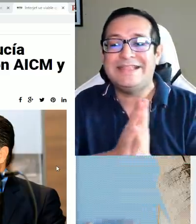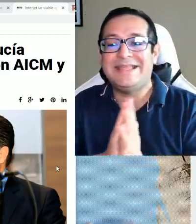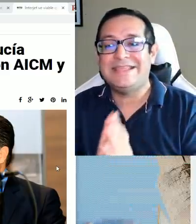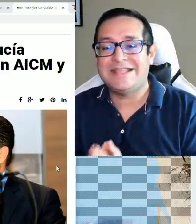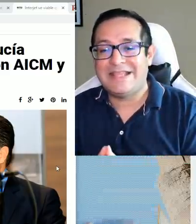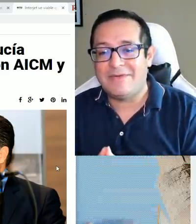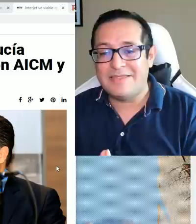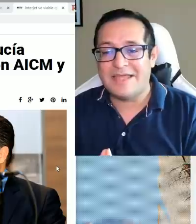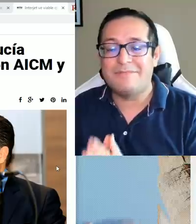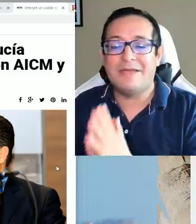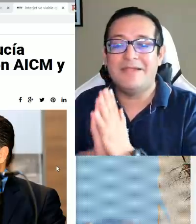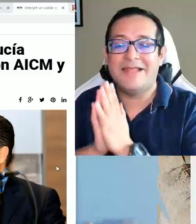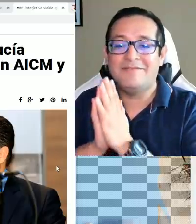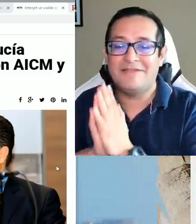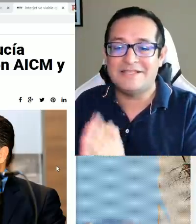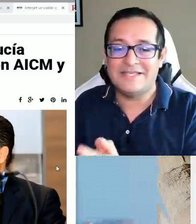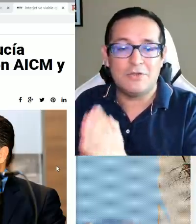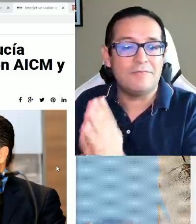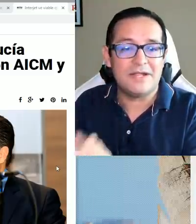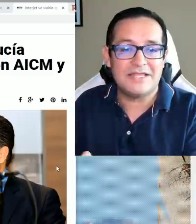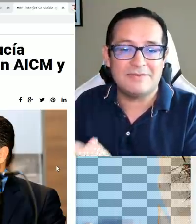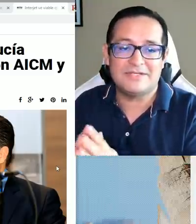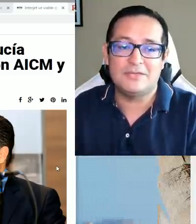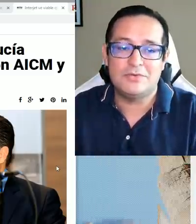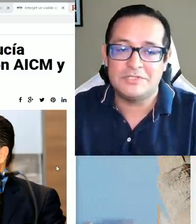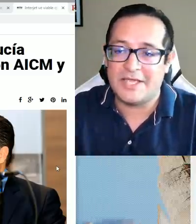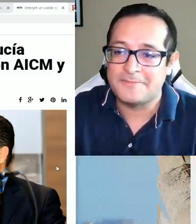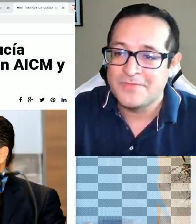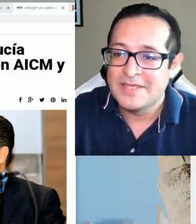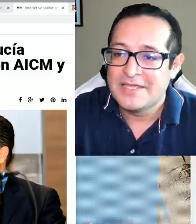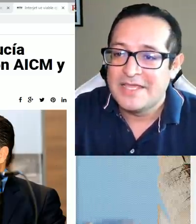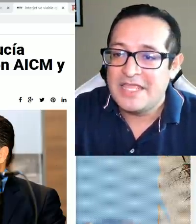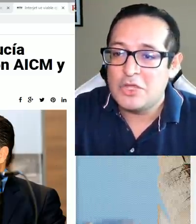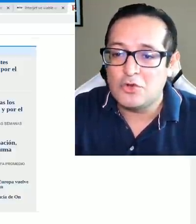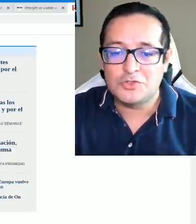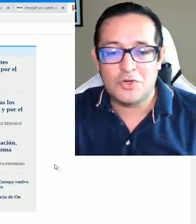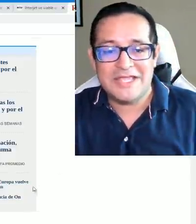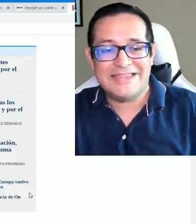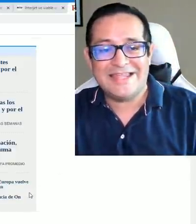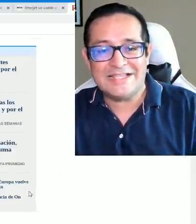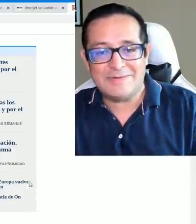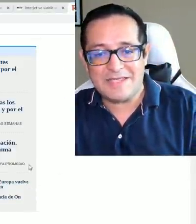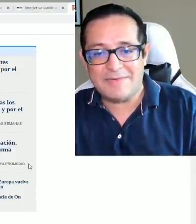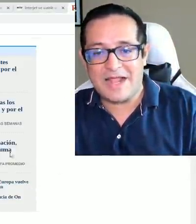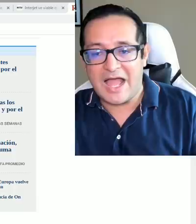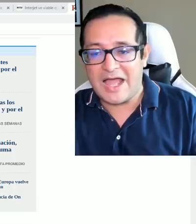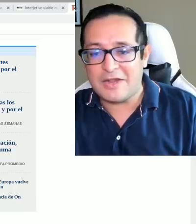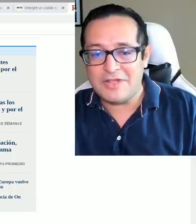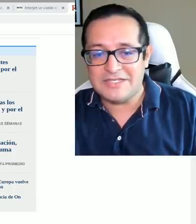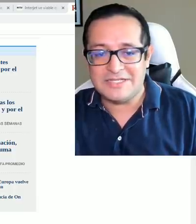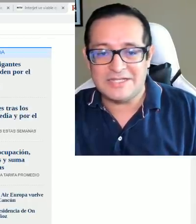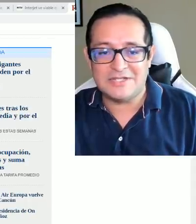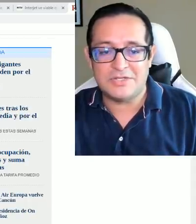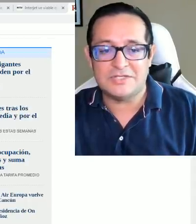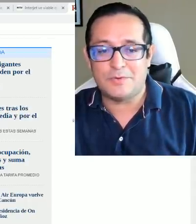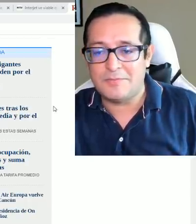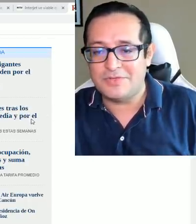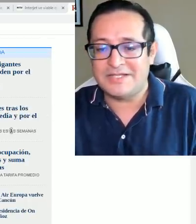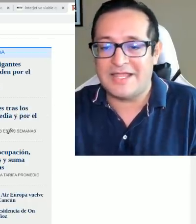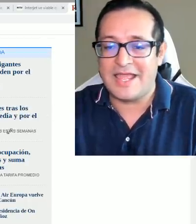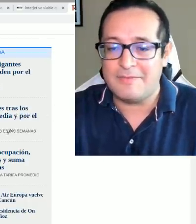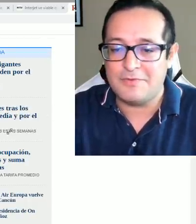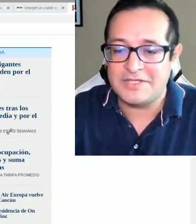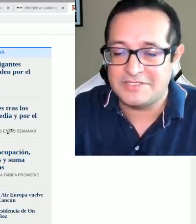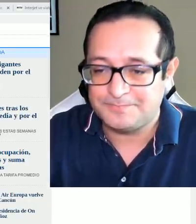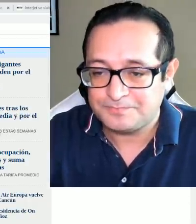porque Interjet le va a dar viabilidad financiera y operativa a Santa Lucía. Incluso Interjet se va a llevar a aerolíneas internacionales, por ejemplo, de